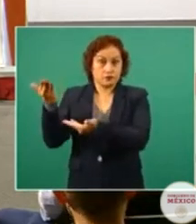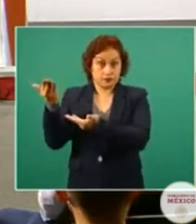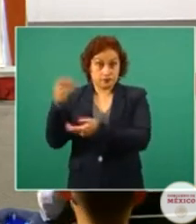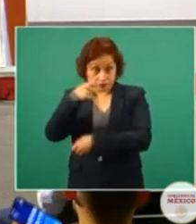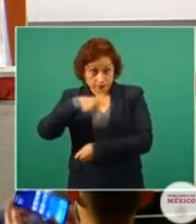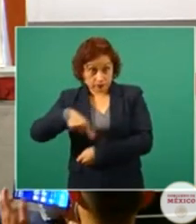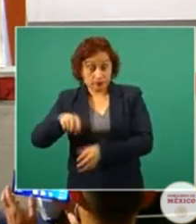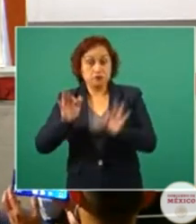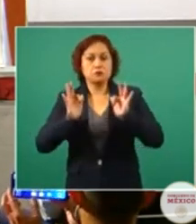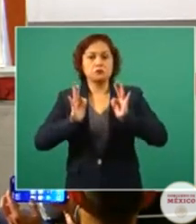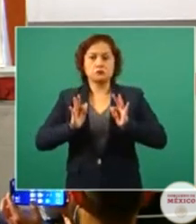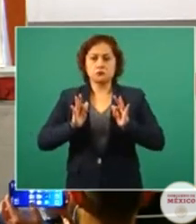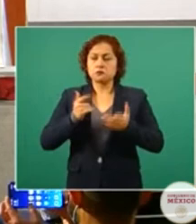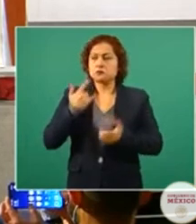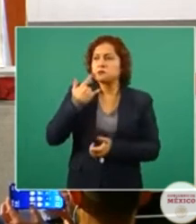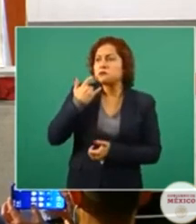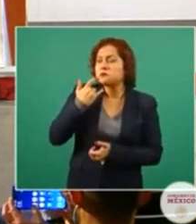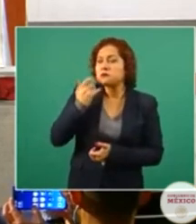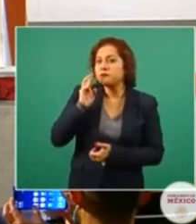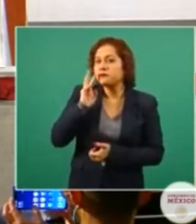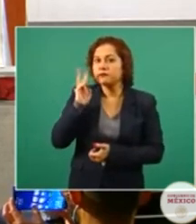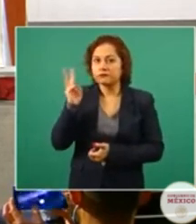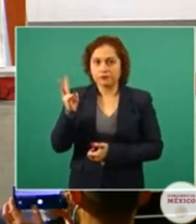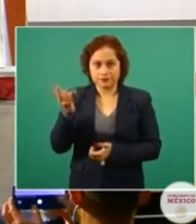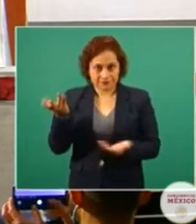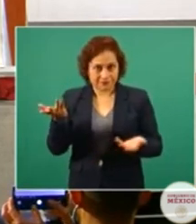de ese resumen.